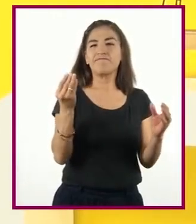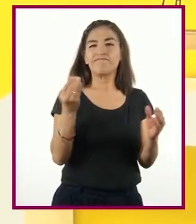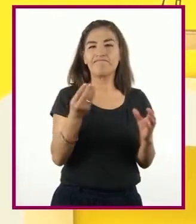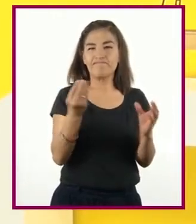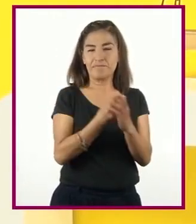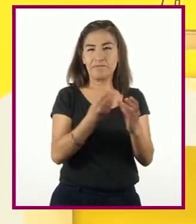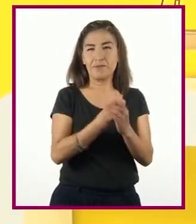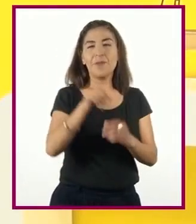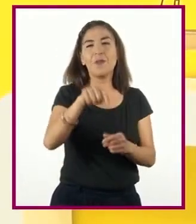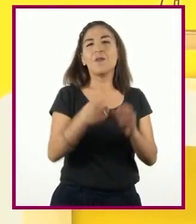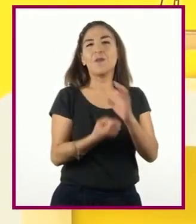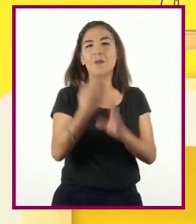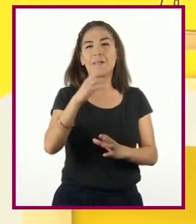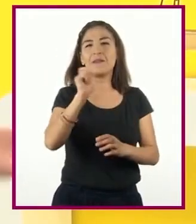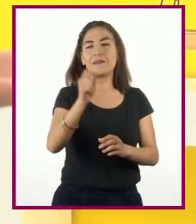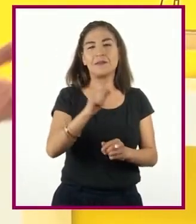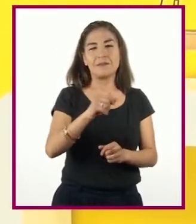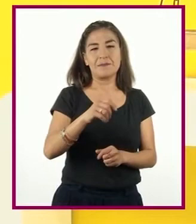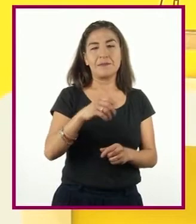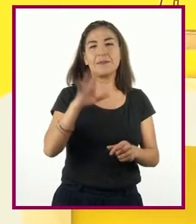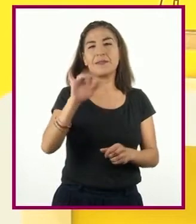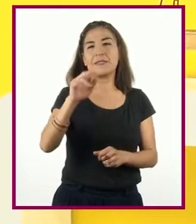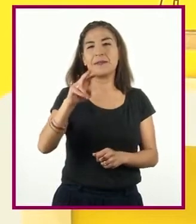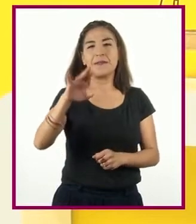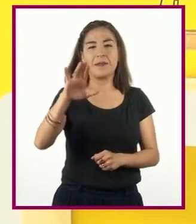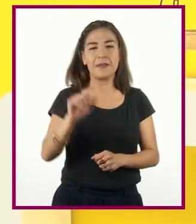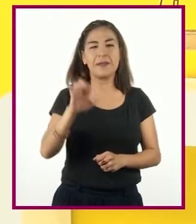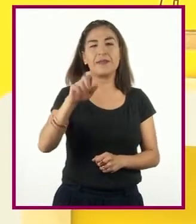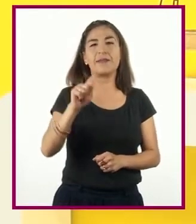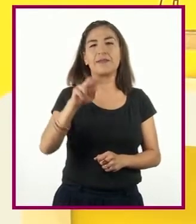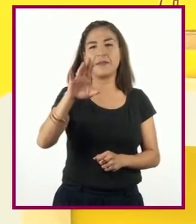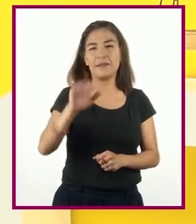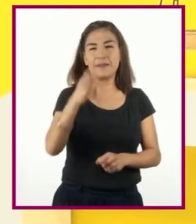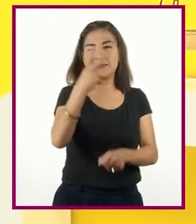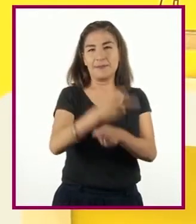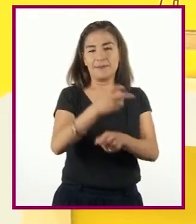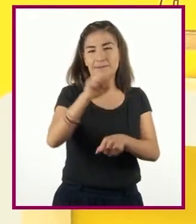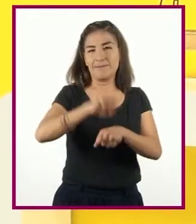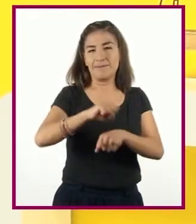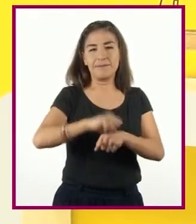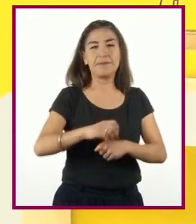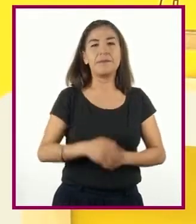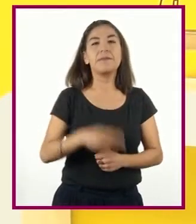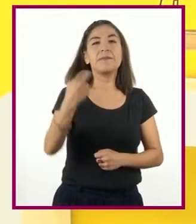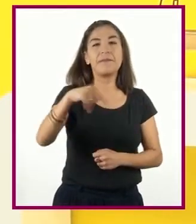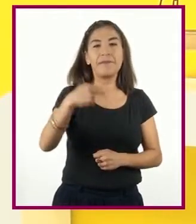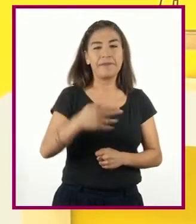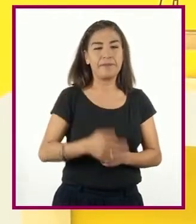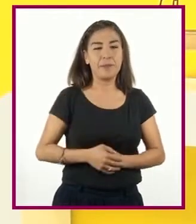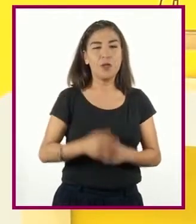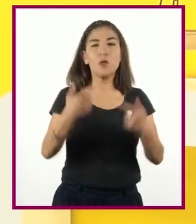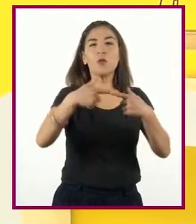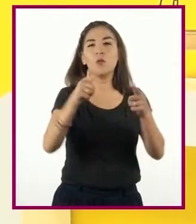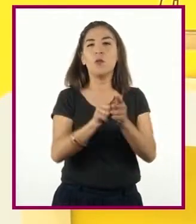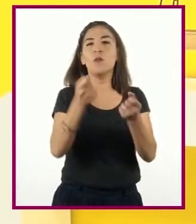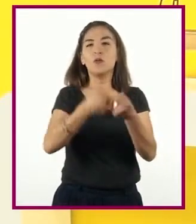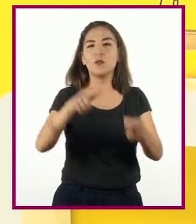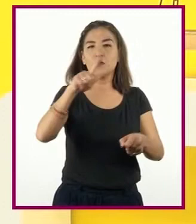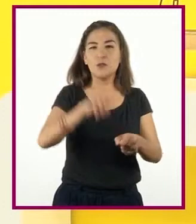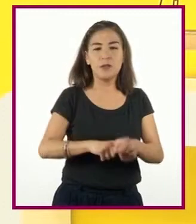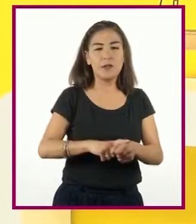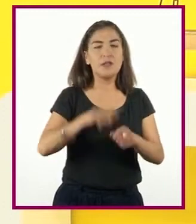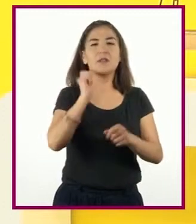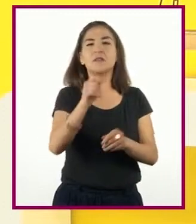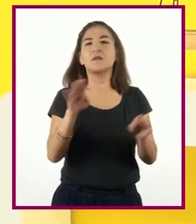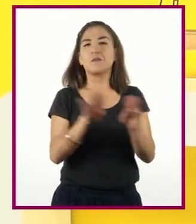esta nueva sesión de la asignatura Formación Cívica y Ética de segundo grado, titulada Grupos sociales y su